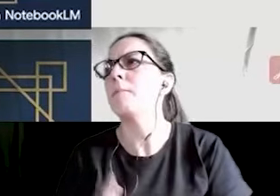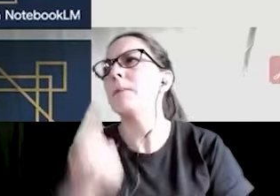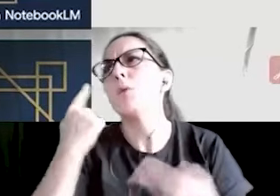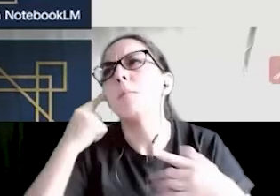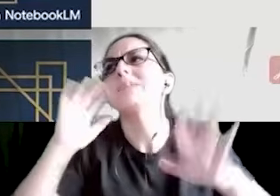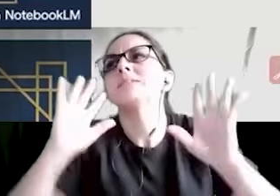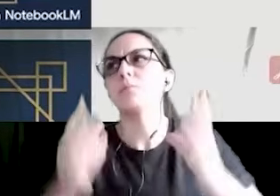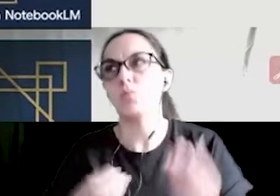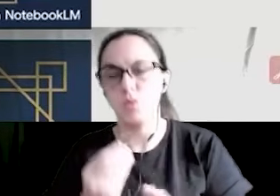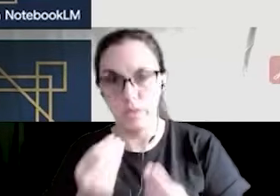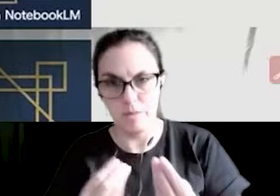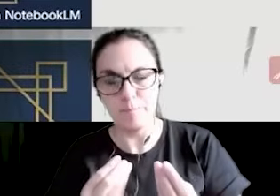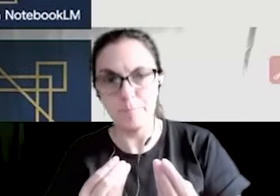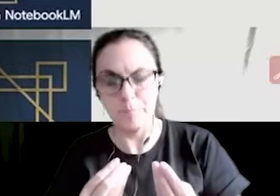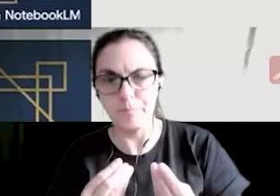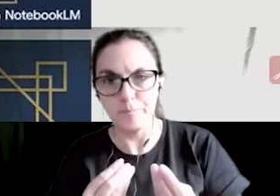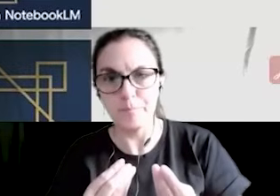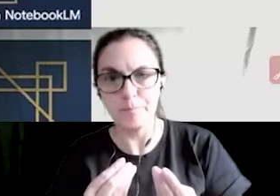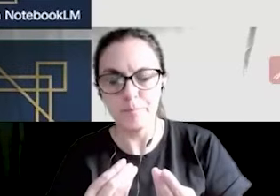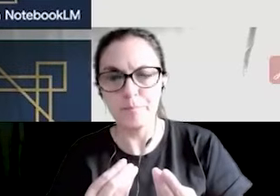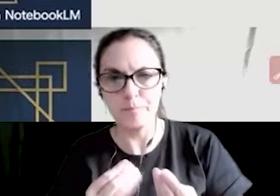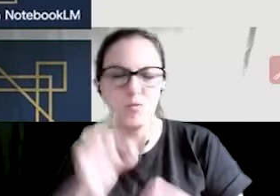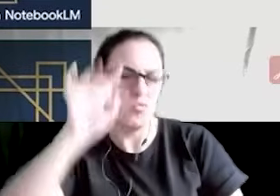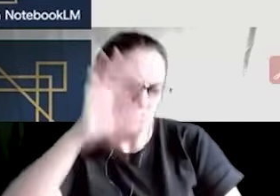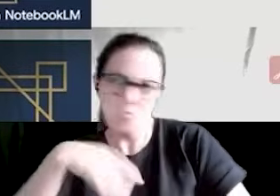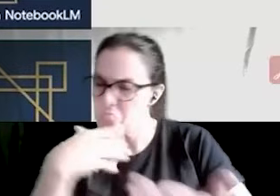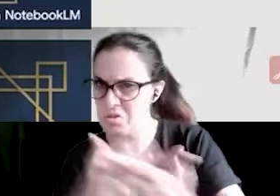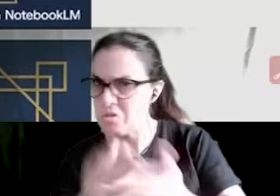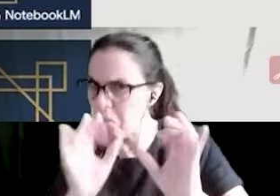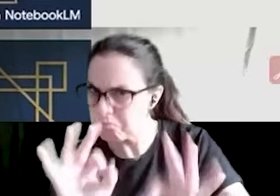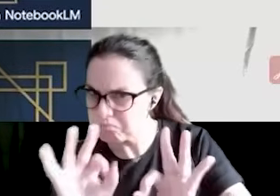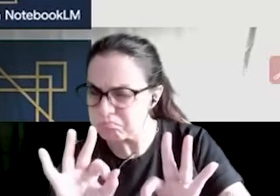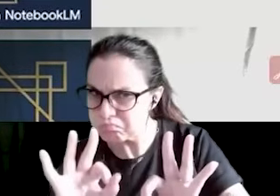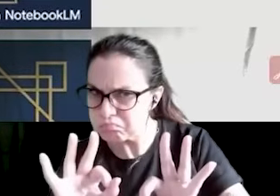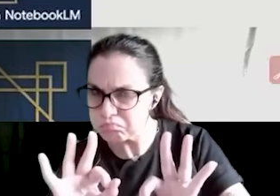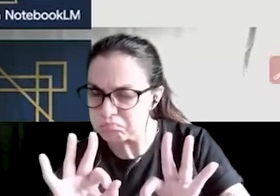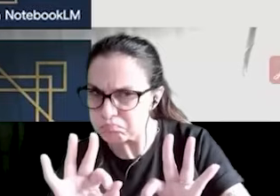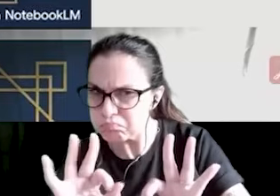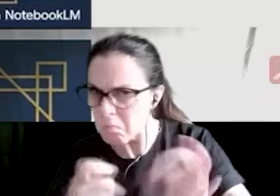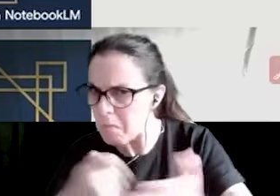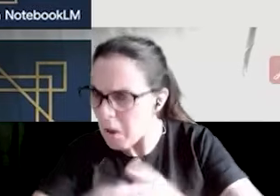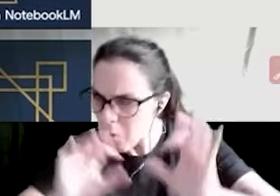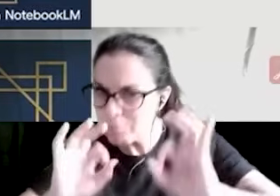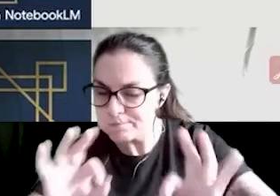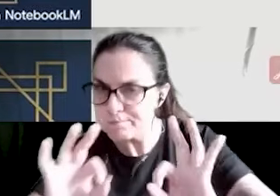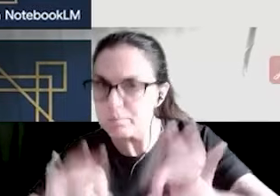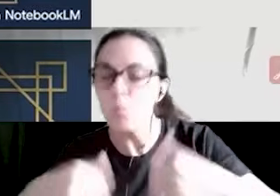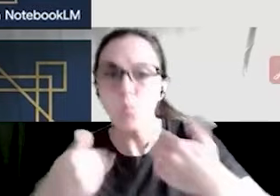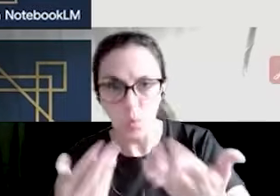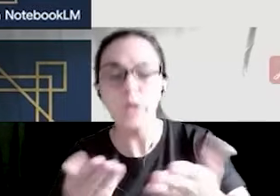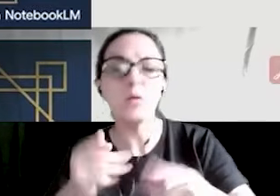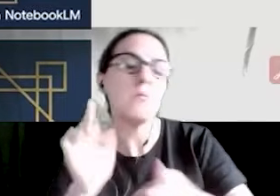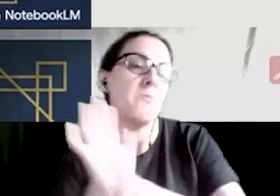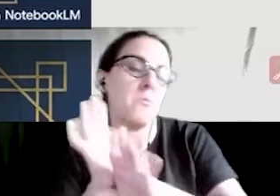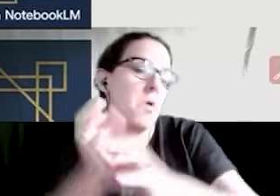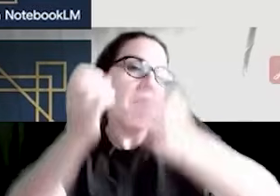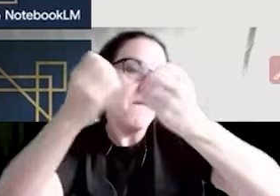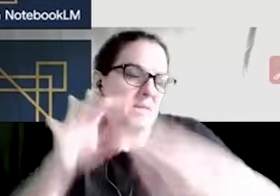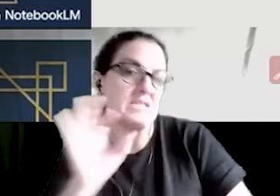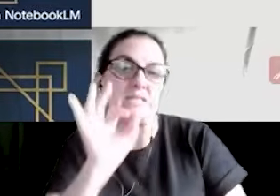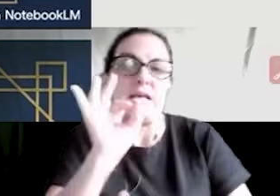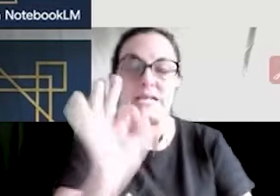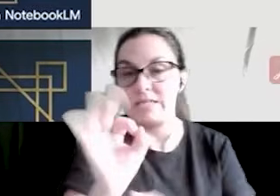que si es solo mera presentación y conformidad del pago, bueno, podría presentarse en cero y directamente tener un